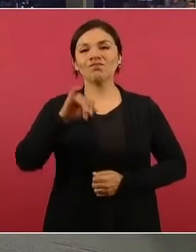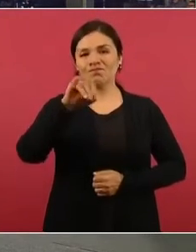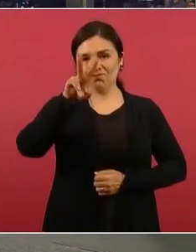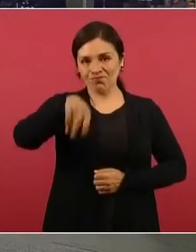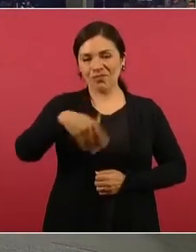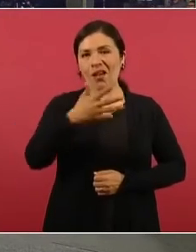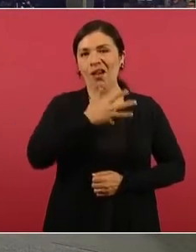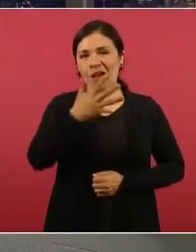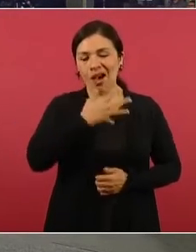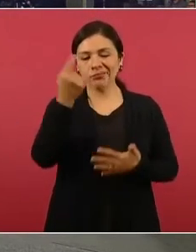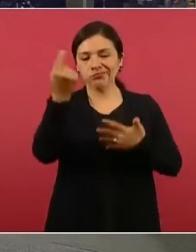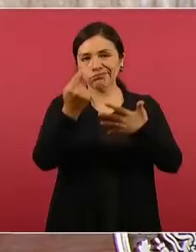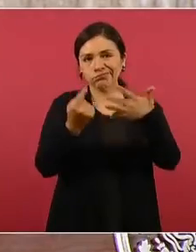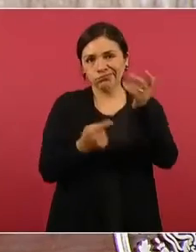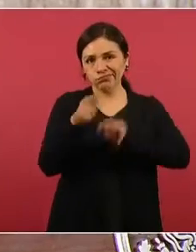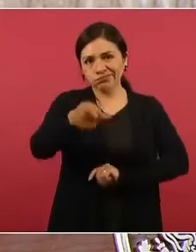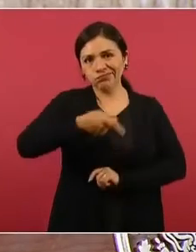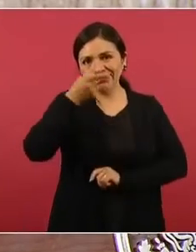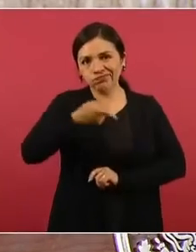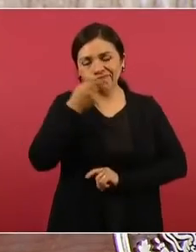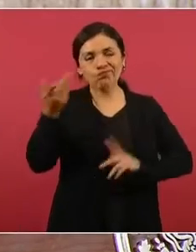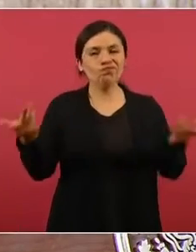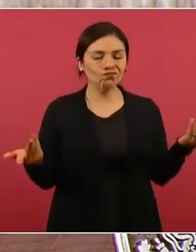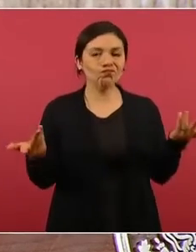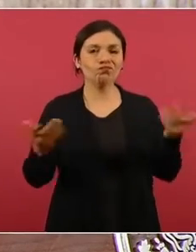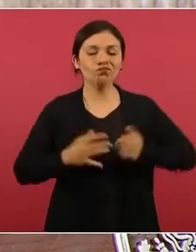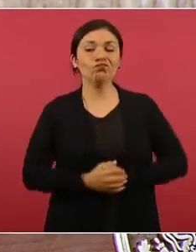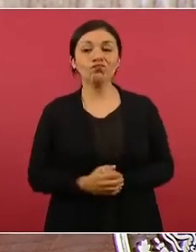estos actos arbitrarios, desde luego.